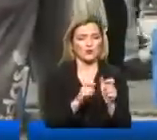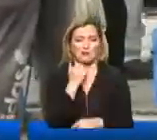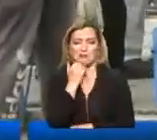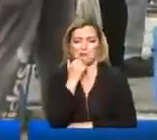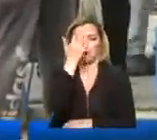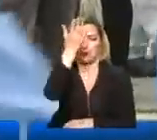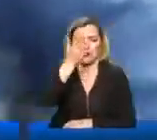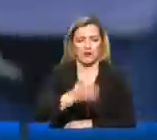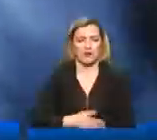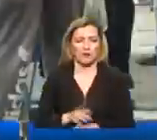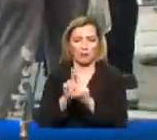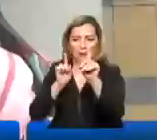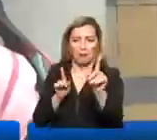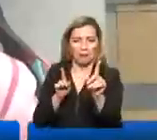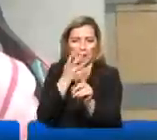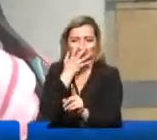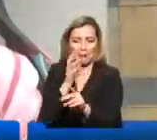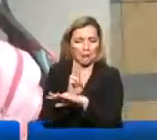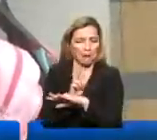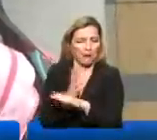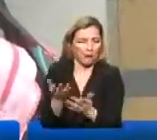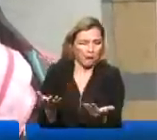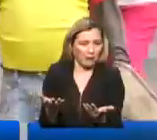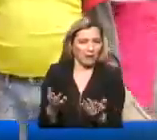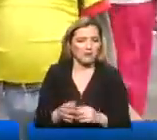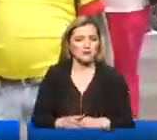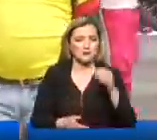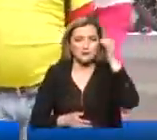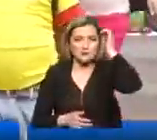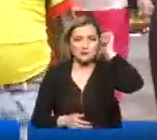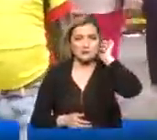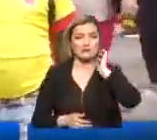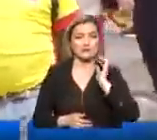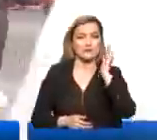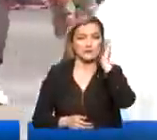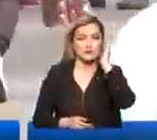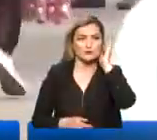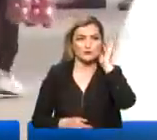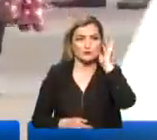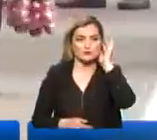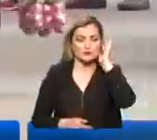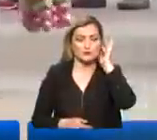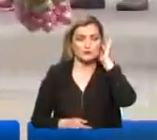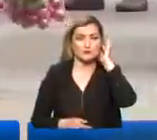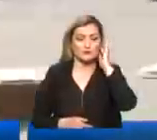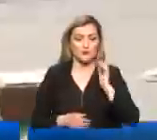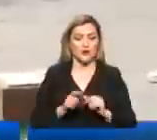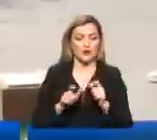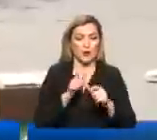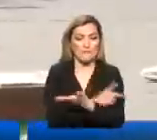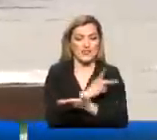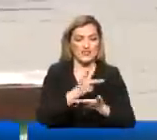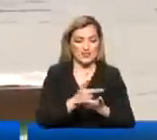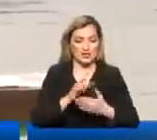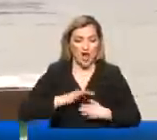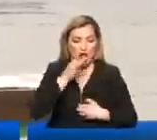hace caso omiso a las medidas de seguridad sobre el distanciamiento y el uso de mascarilla, y con las cifras que no descienden en